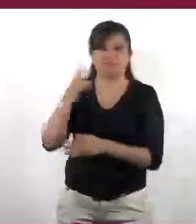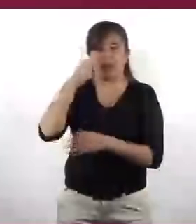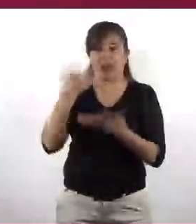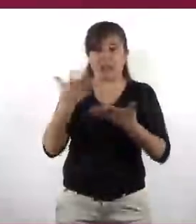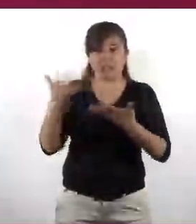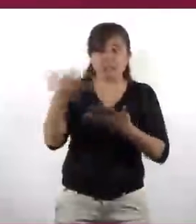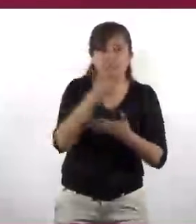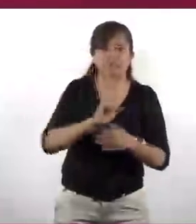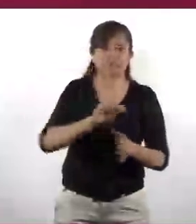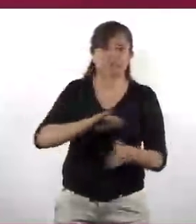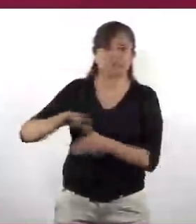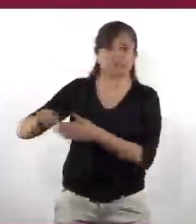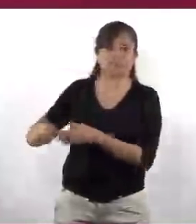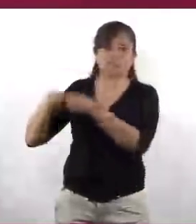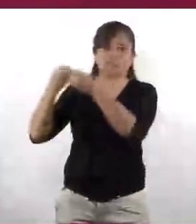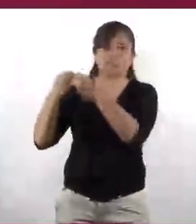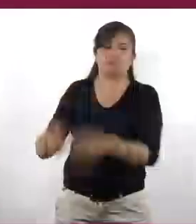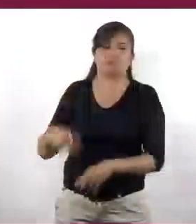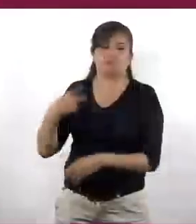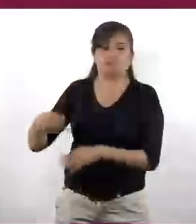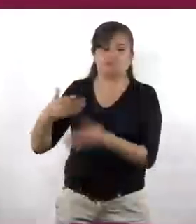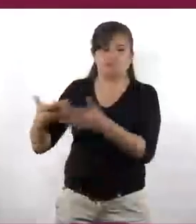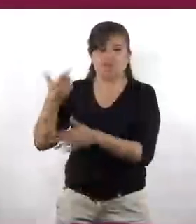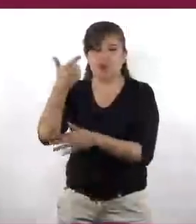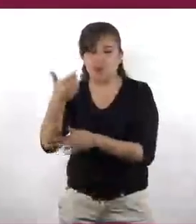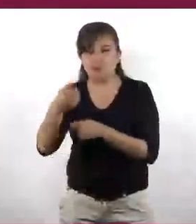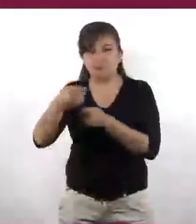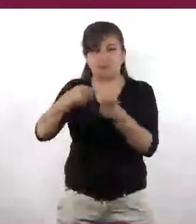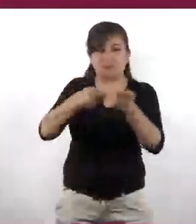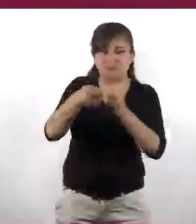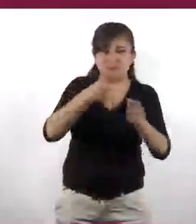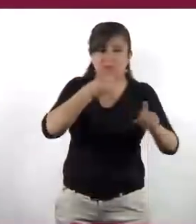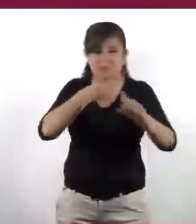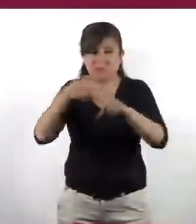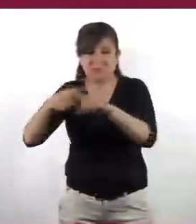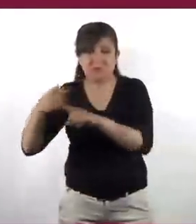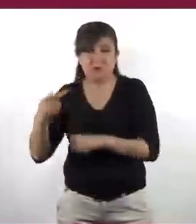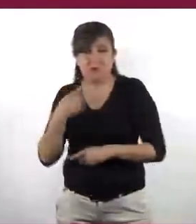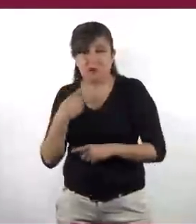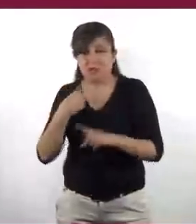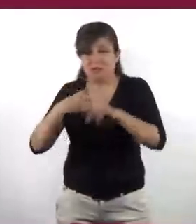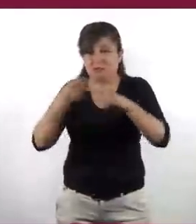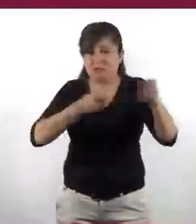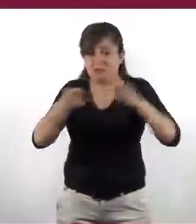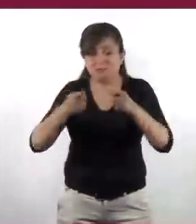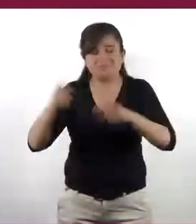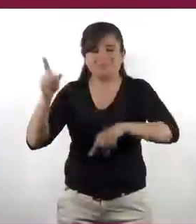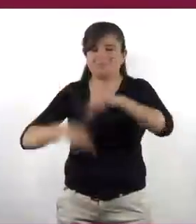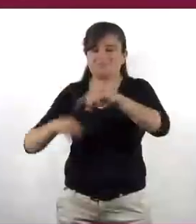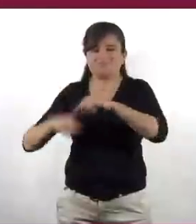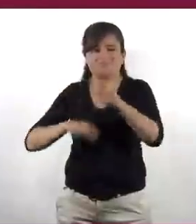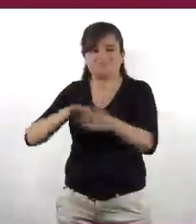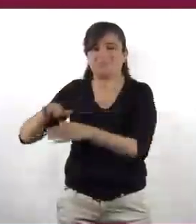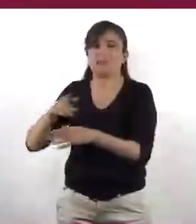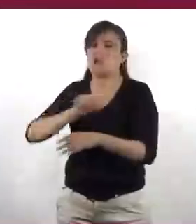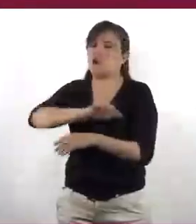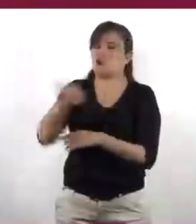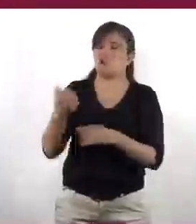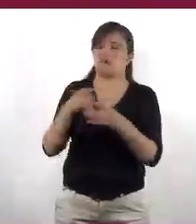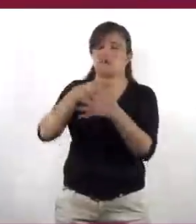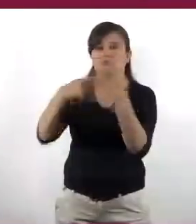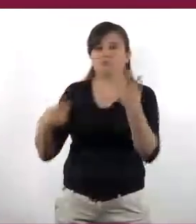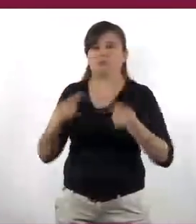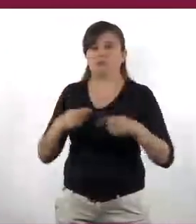también pierde el control del poder económico en la medida en la que va a haber funcionarios locales encargados